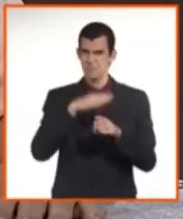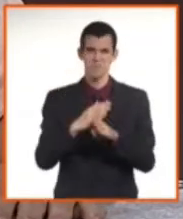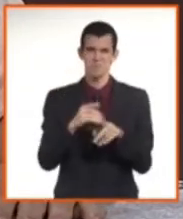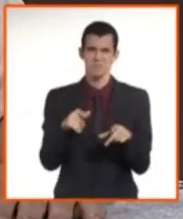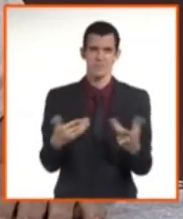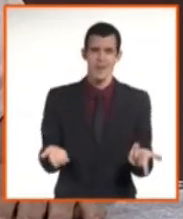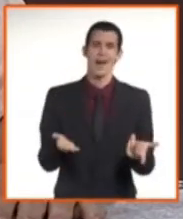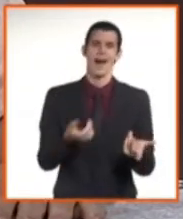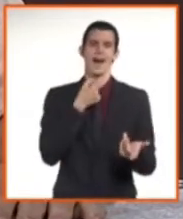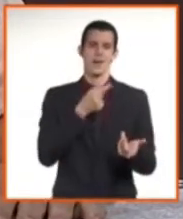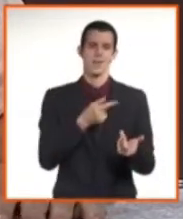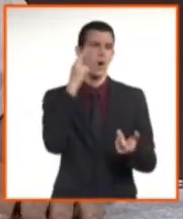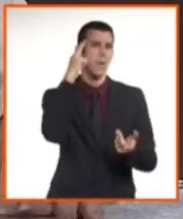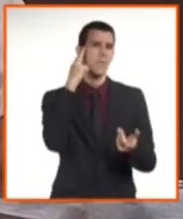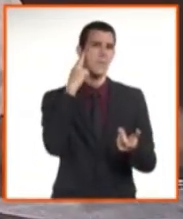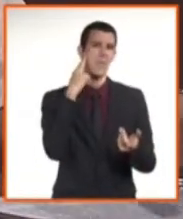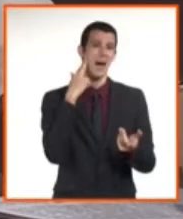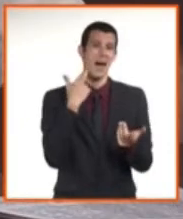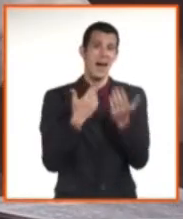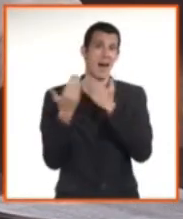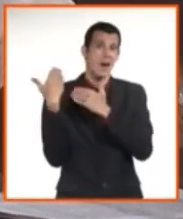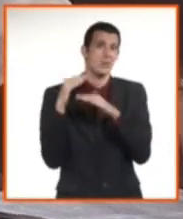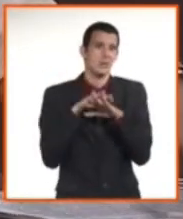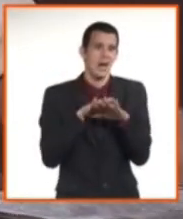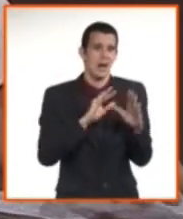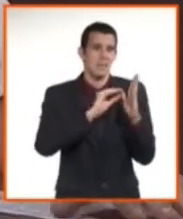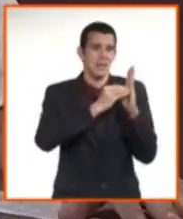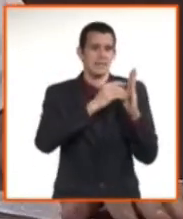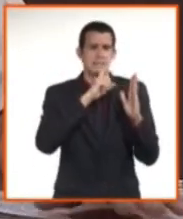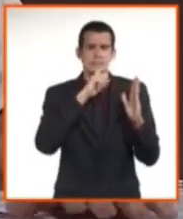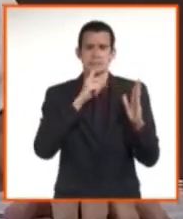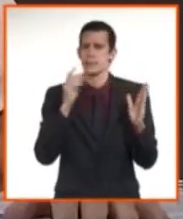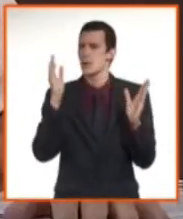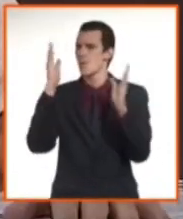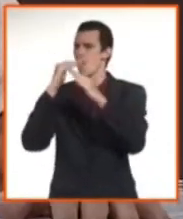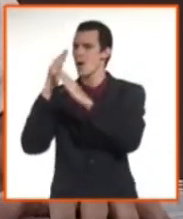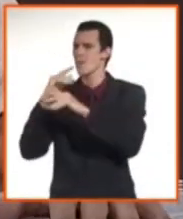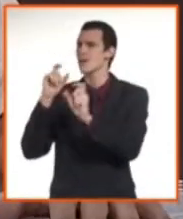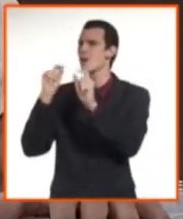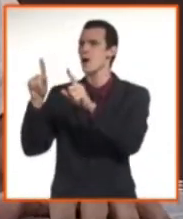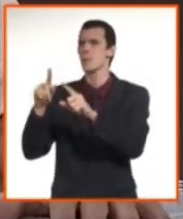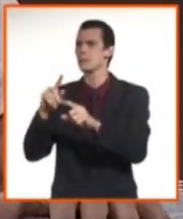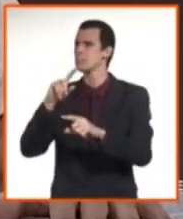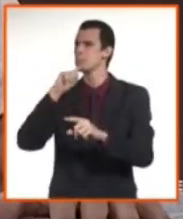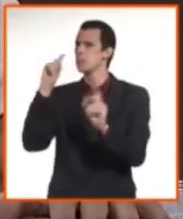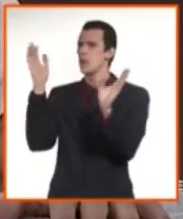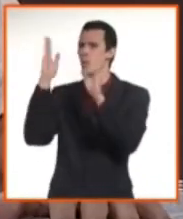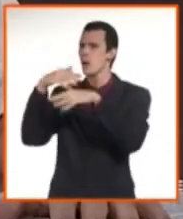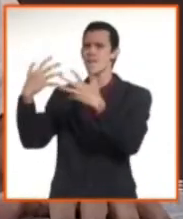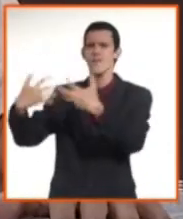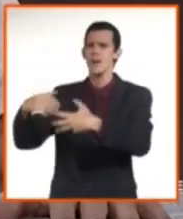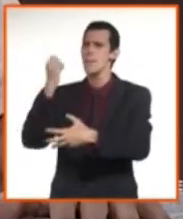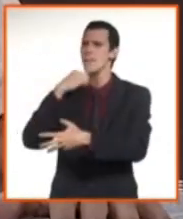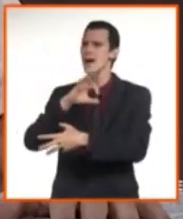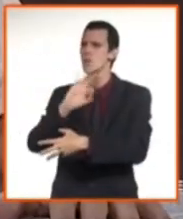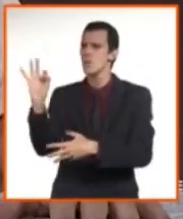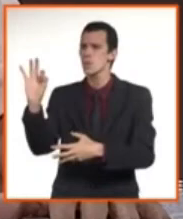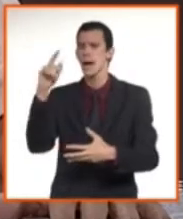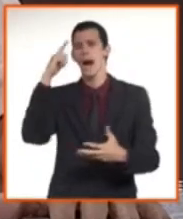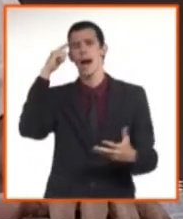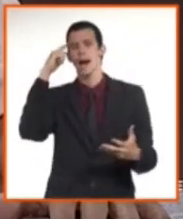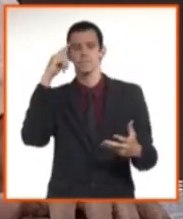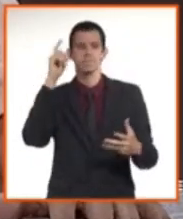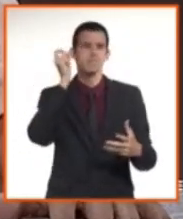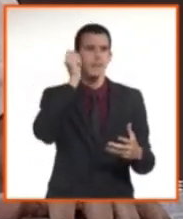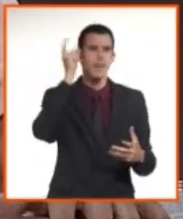obsolescencia tecnológica por su tipo y su forma y su norma de fabricación. Para esos grupos tenemos un programa que